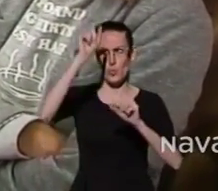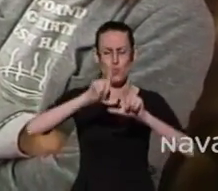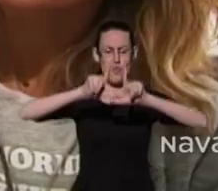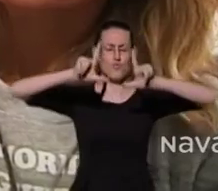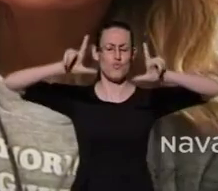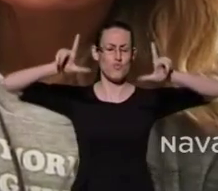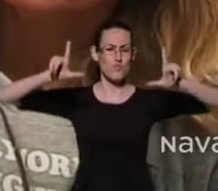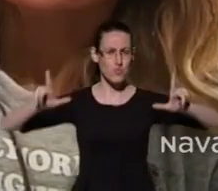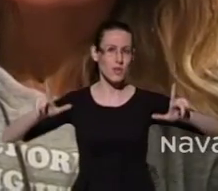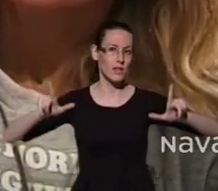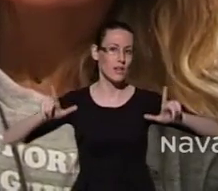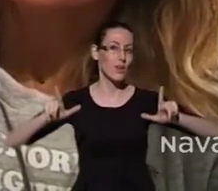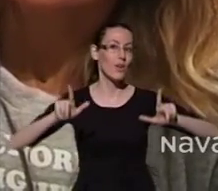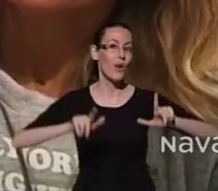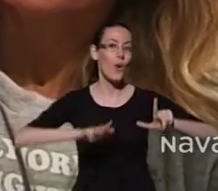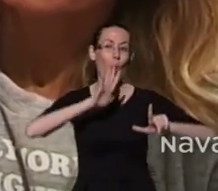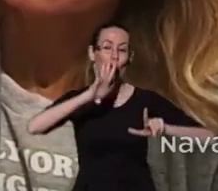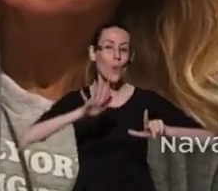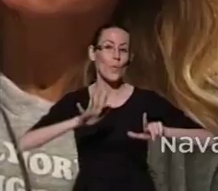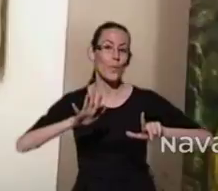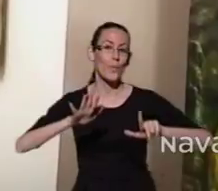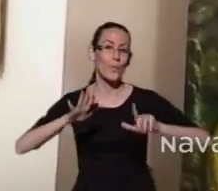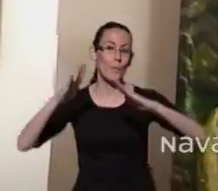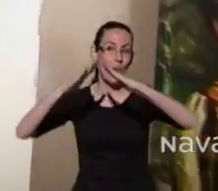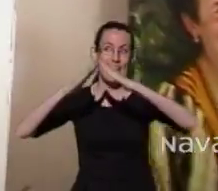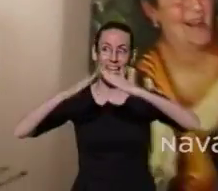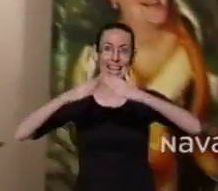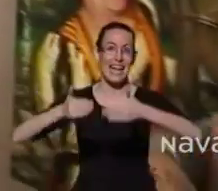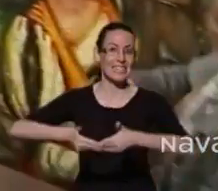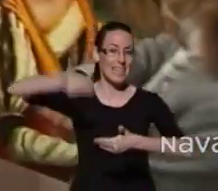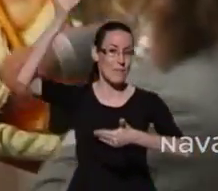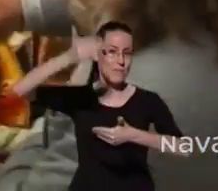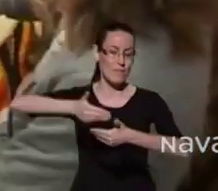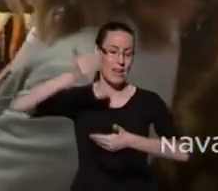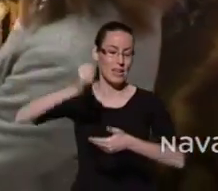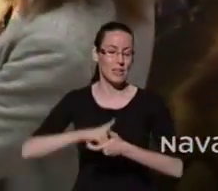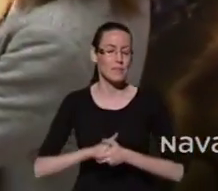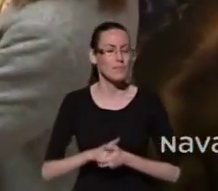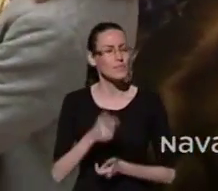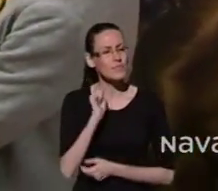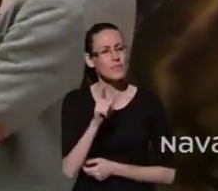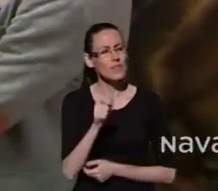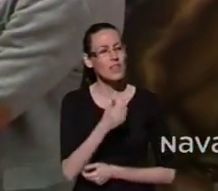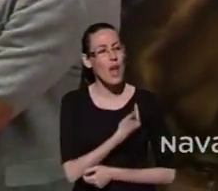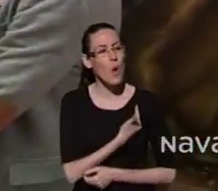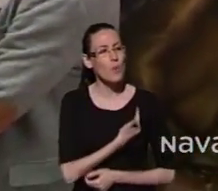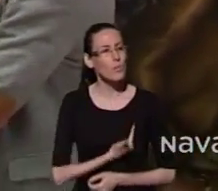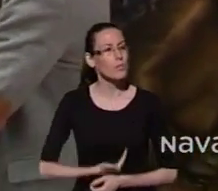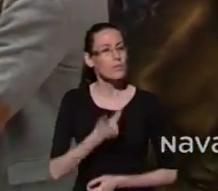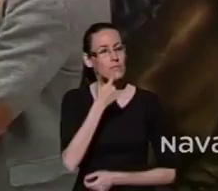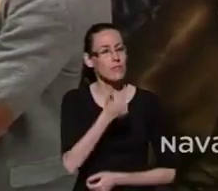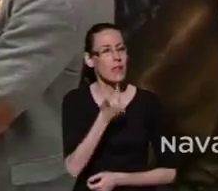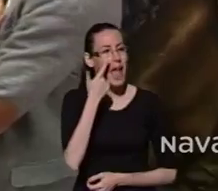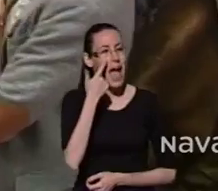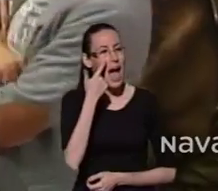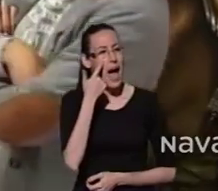o se hizo, mejor dicho, en función al tamaño que tenía esa pared. ¿Y suele ser frecuente que el propietario te diga por qué no